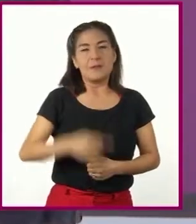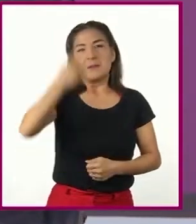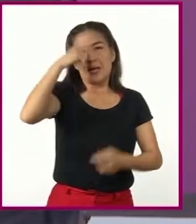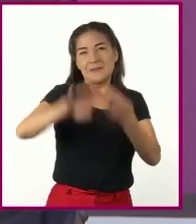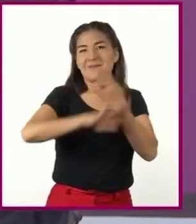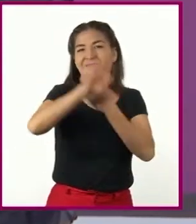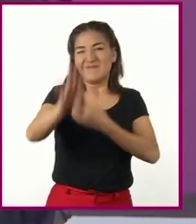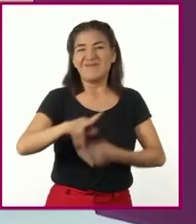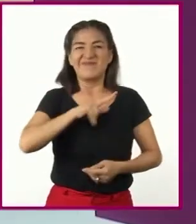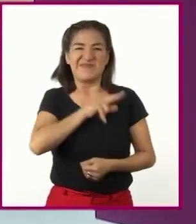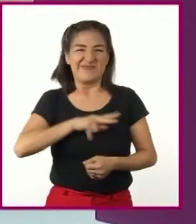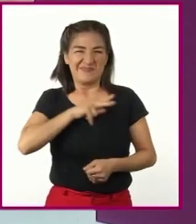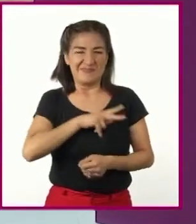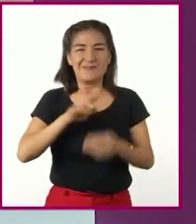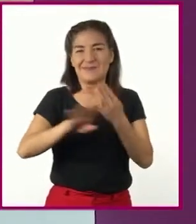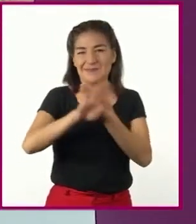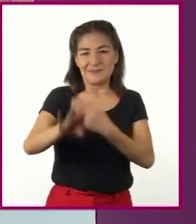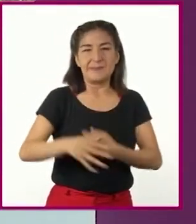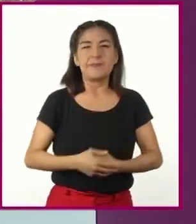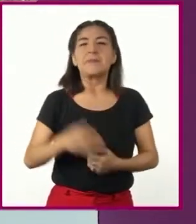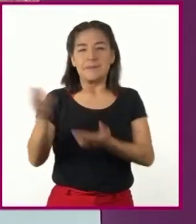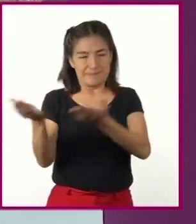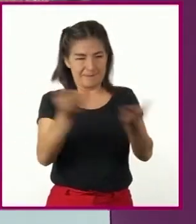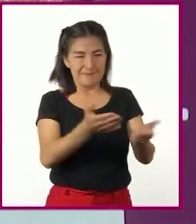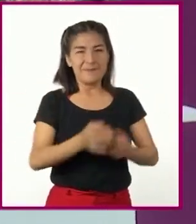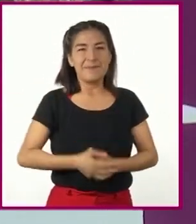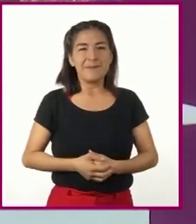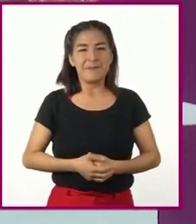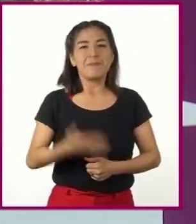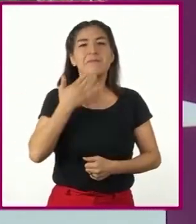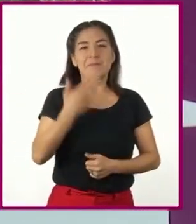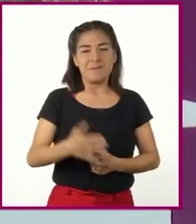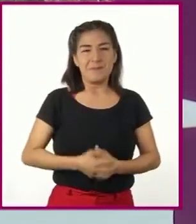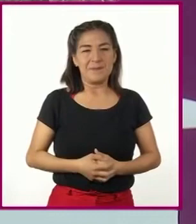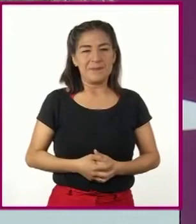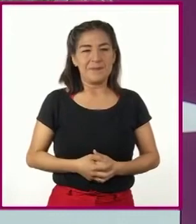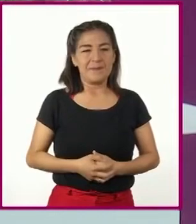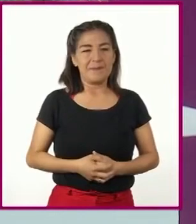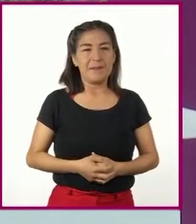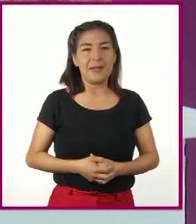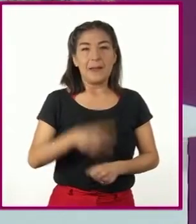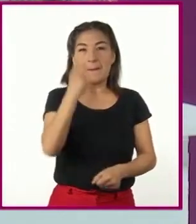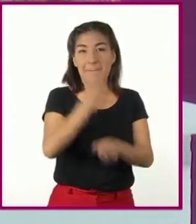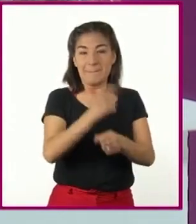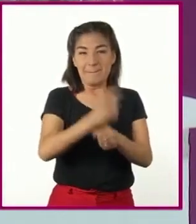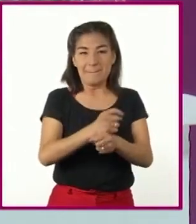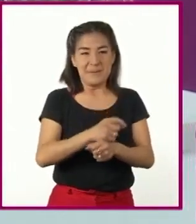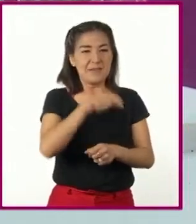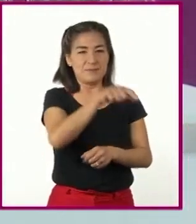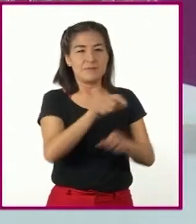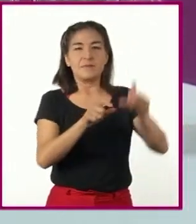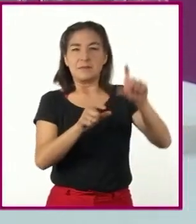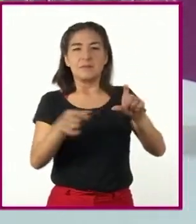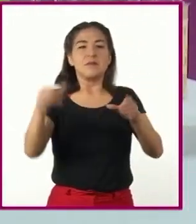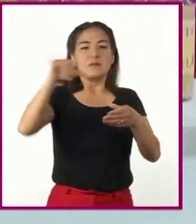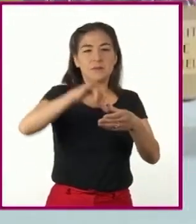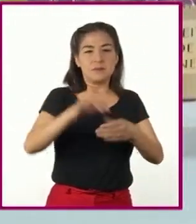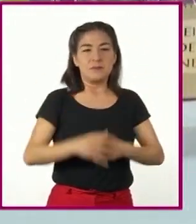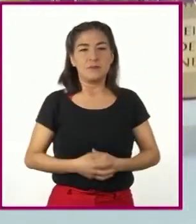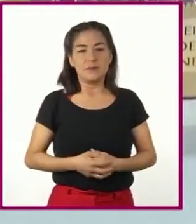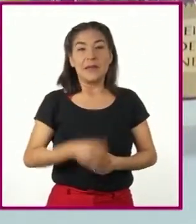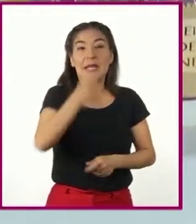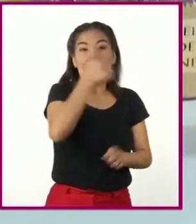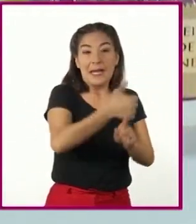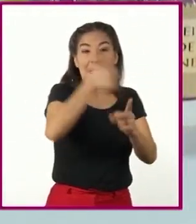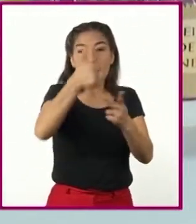los microbios. Adelante, maestra Dora Luz. Muy bien, vamos a ver. Vamos a tomar nuestro frasco y vamos a vertir cada